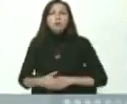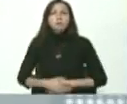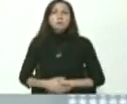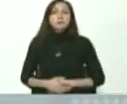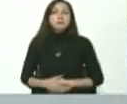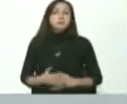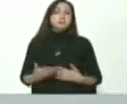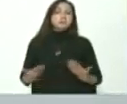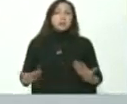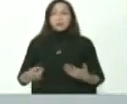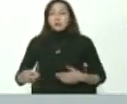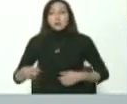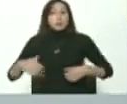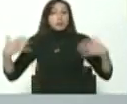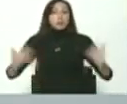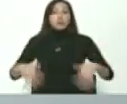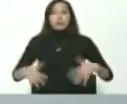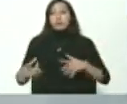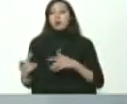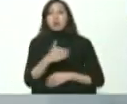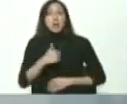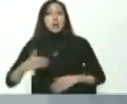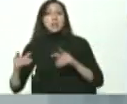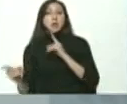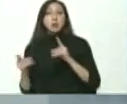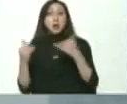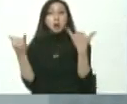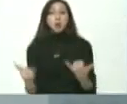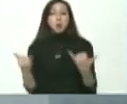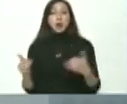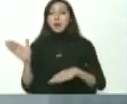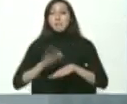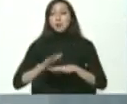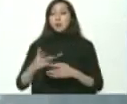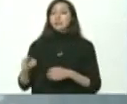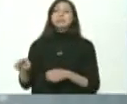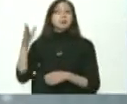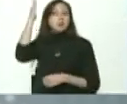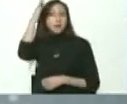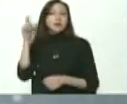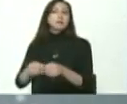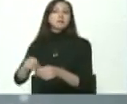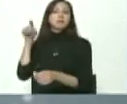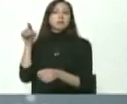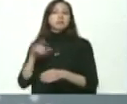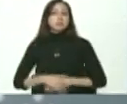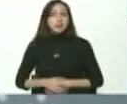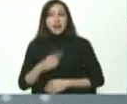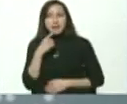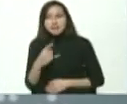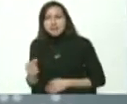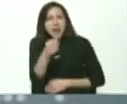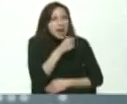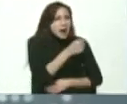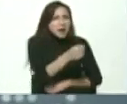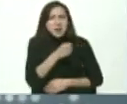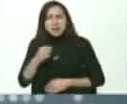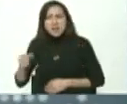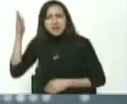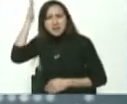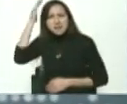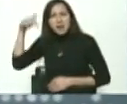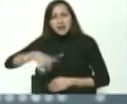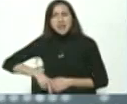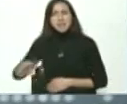que ahora anda desesperado por dialogar, porque se quedaron por fuera. Yo le quiero decir a los periodistas que cubren la fuente